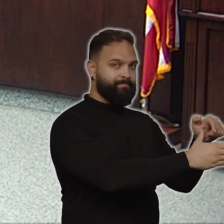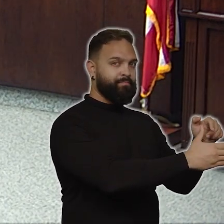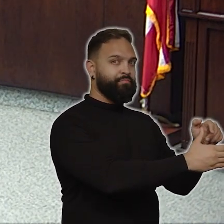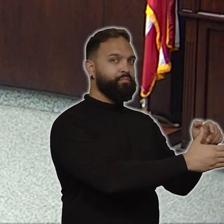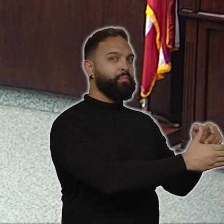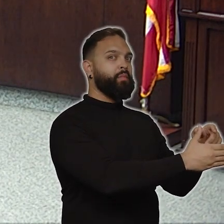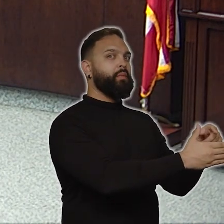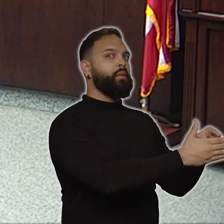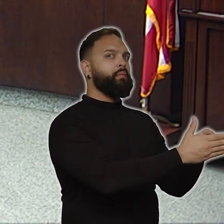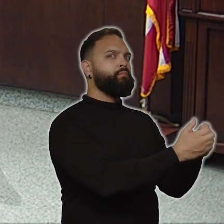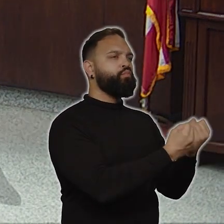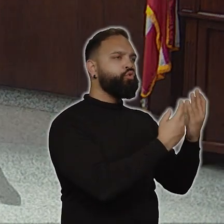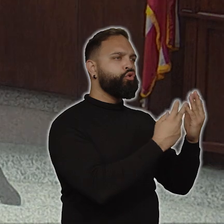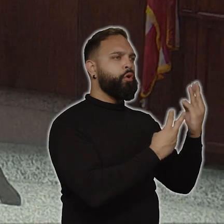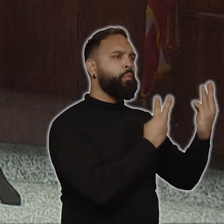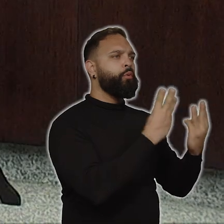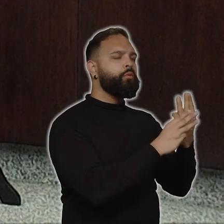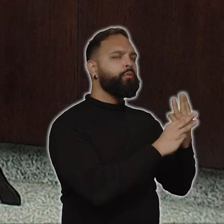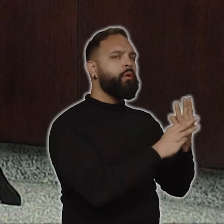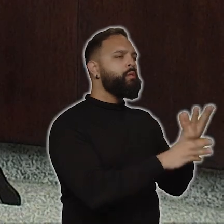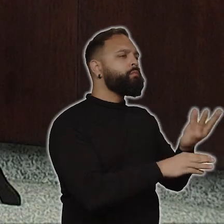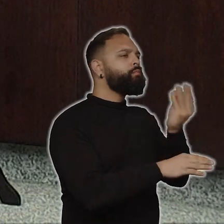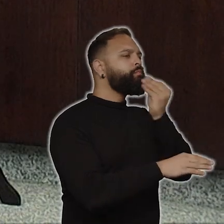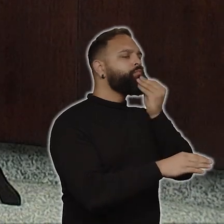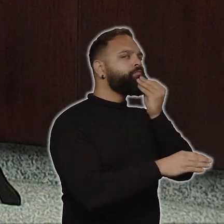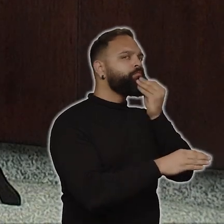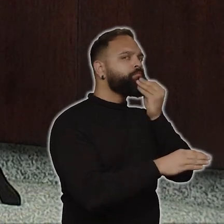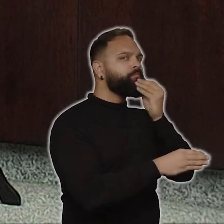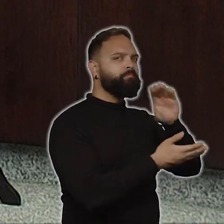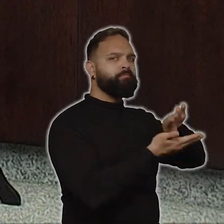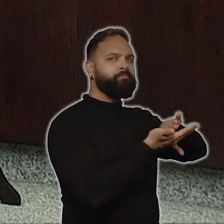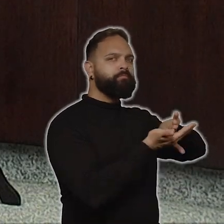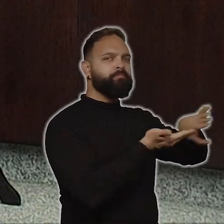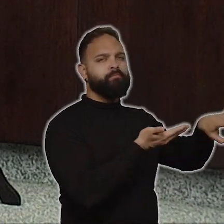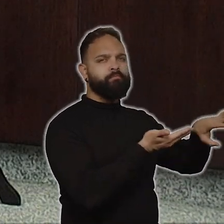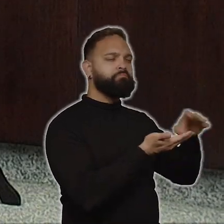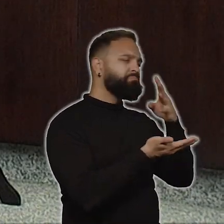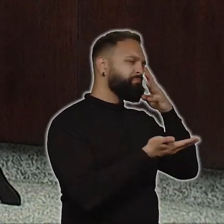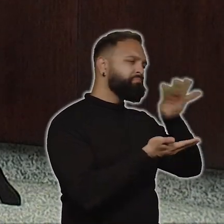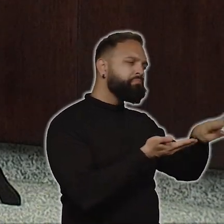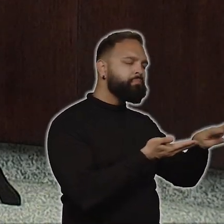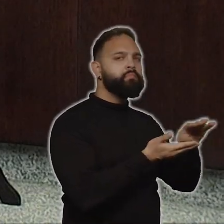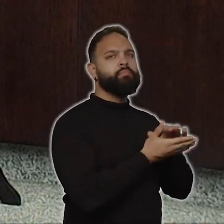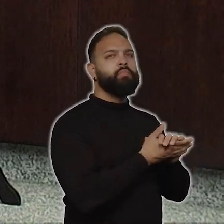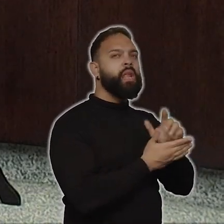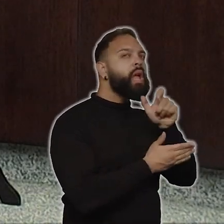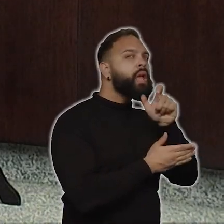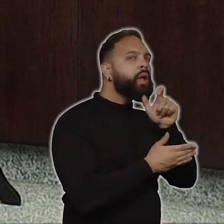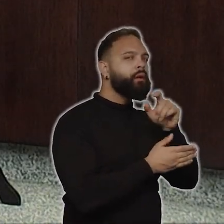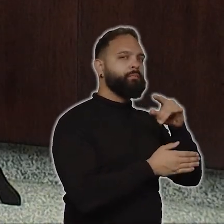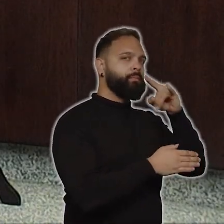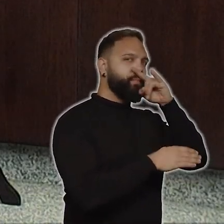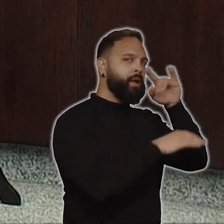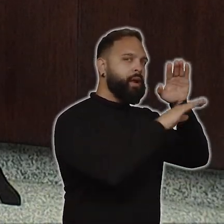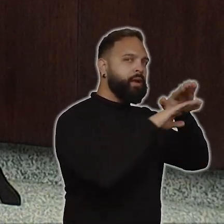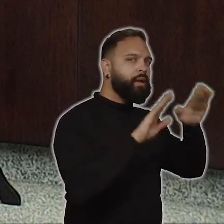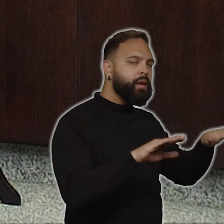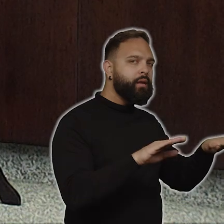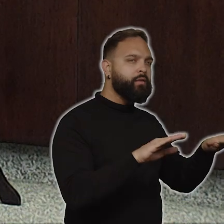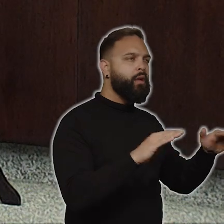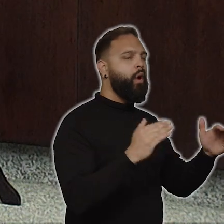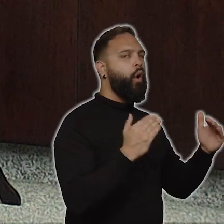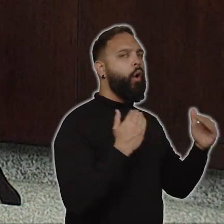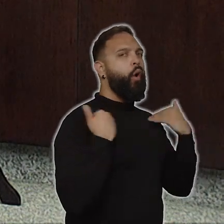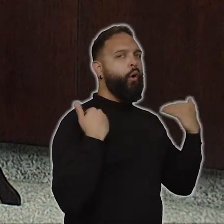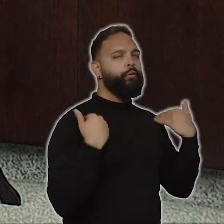muchas partes del mundo es silenciada, minimizada o ignorada. Nuestros niños, niñas y